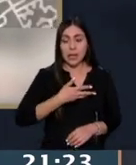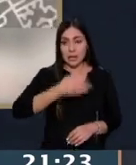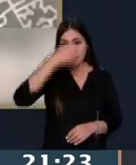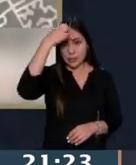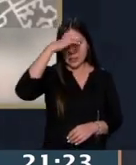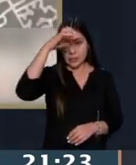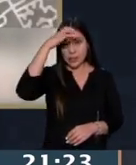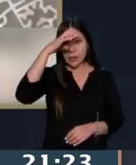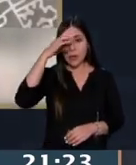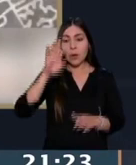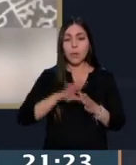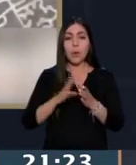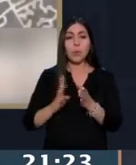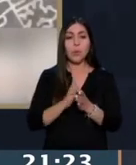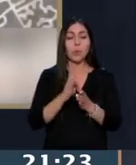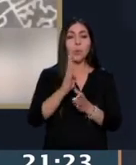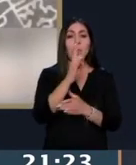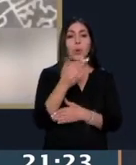el humo.